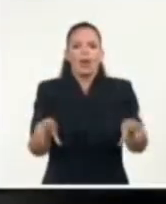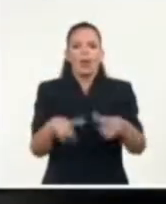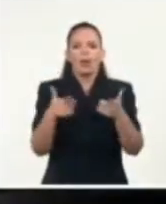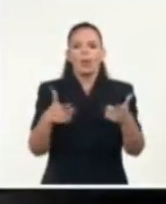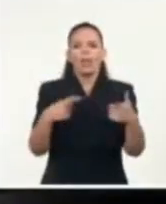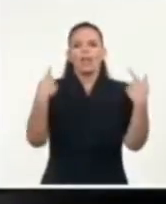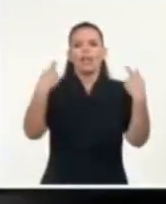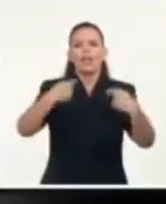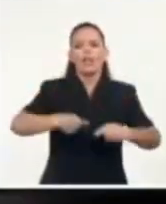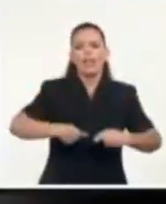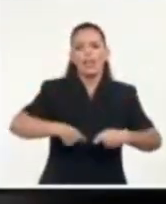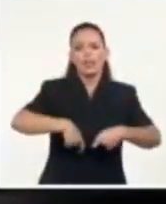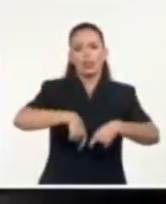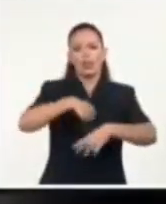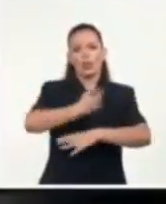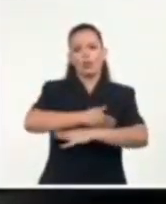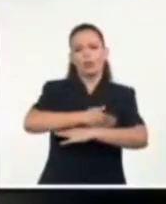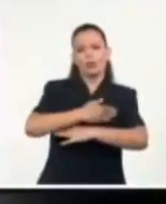las cadenas,